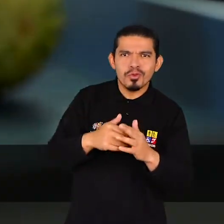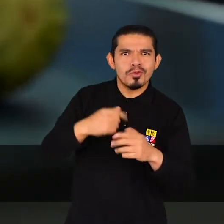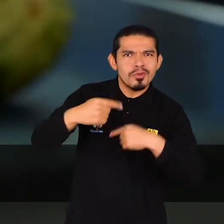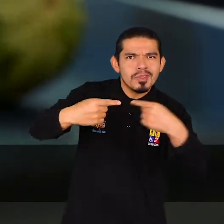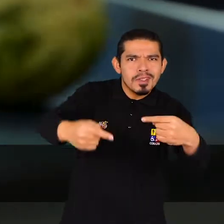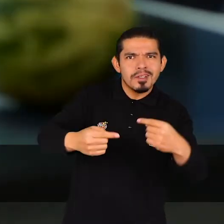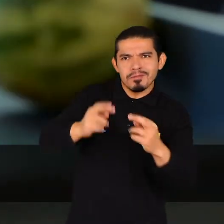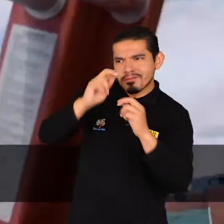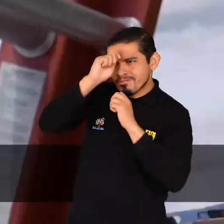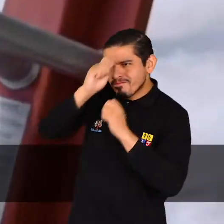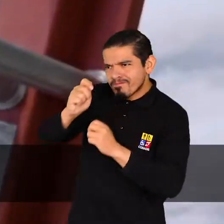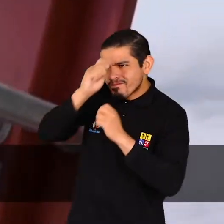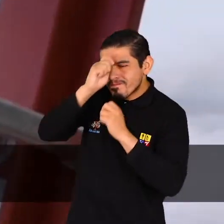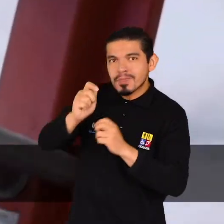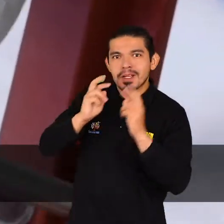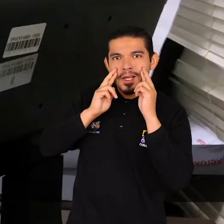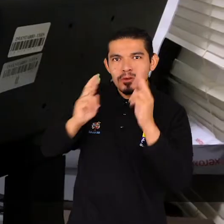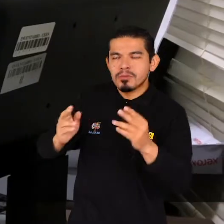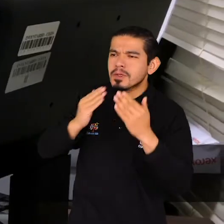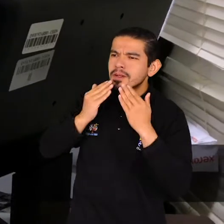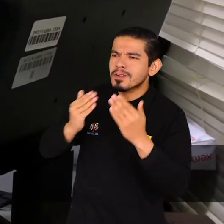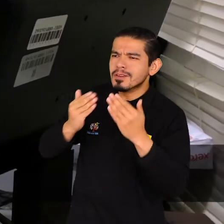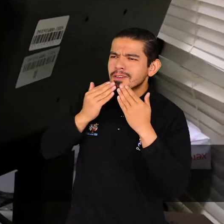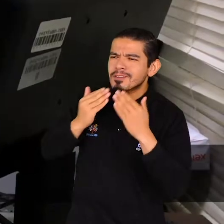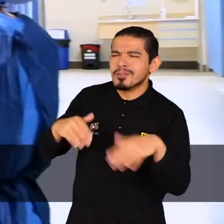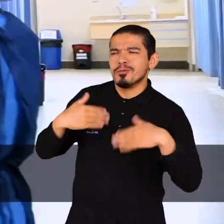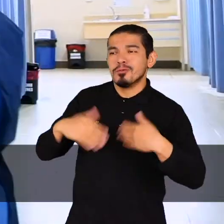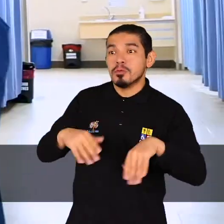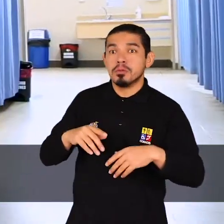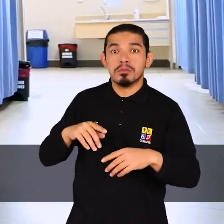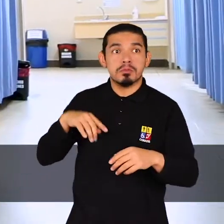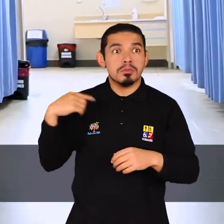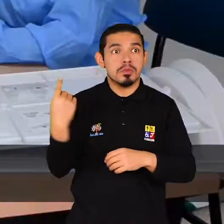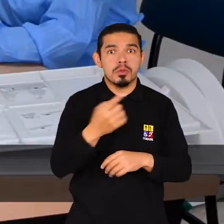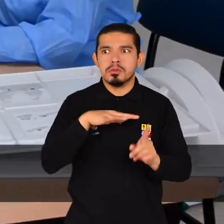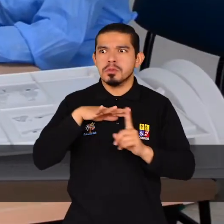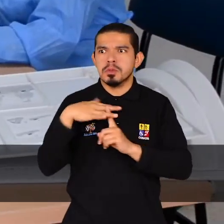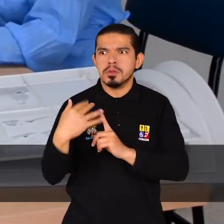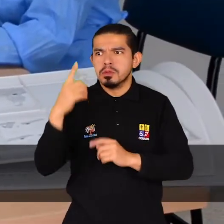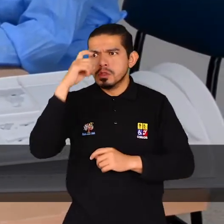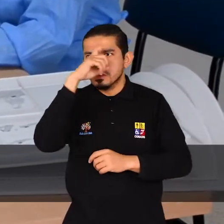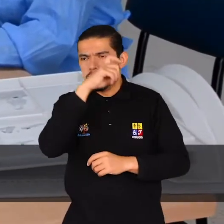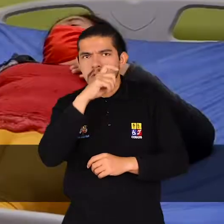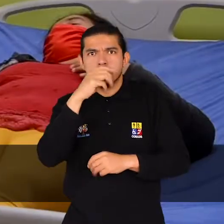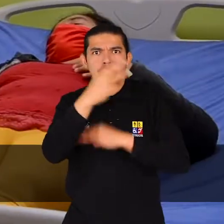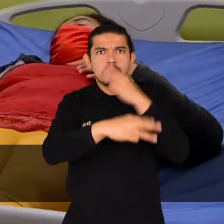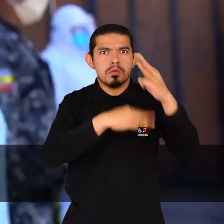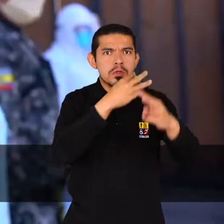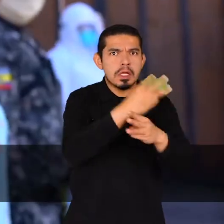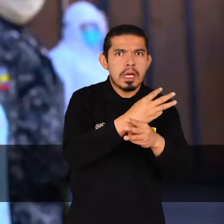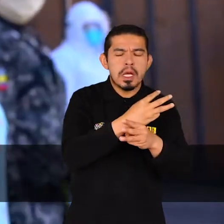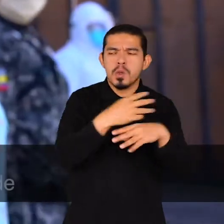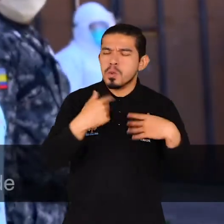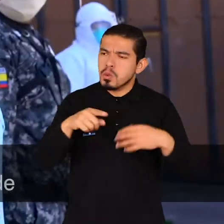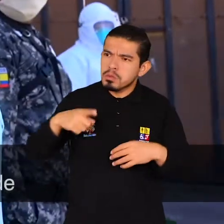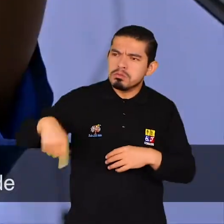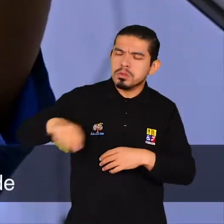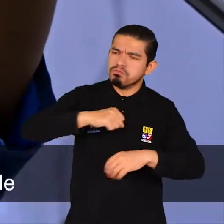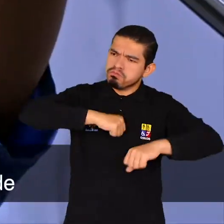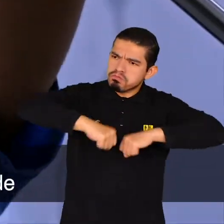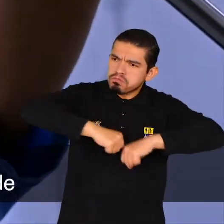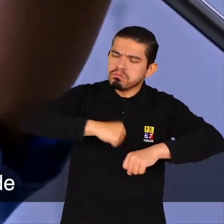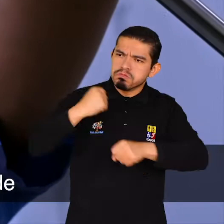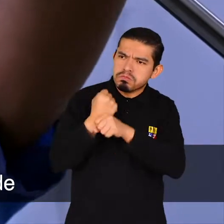año. Gracias, muchas gracias, porque a pesar de las circunstancias tan difíciles que vive el mundo entero, ustedes siguen